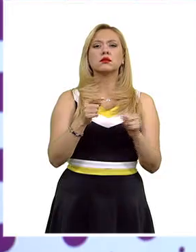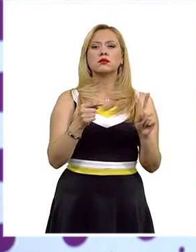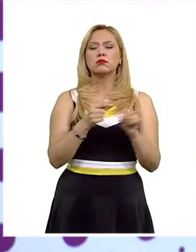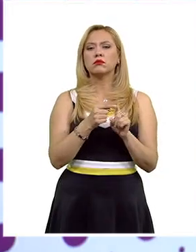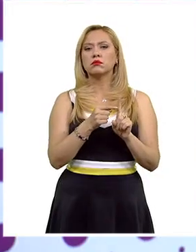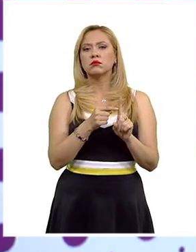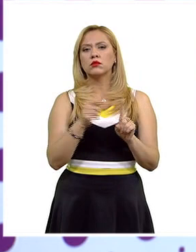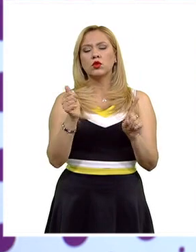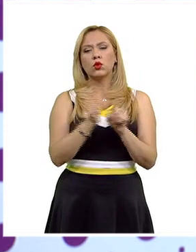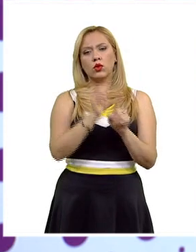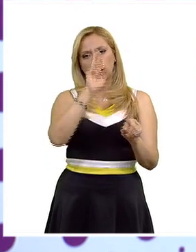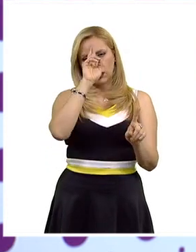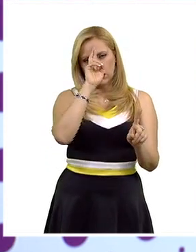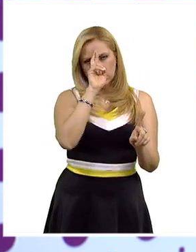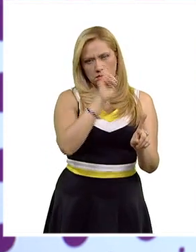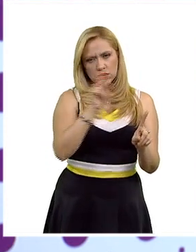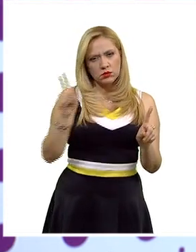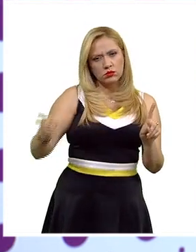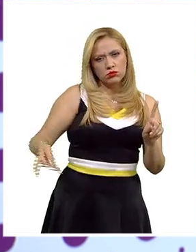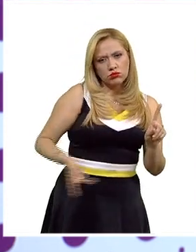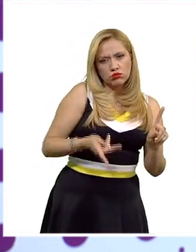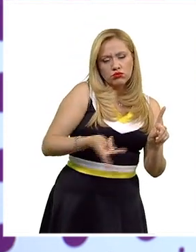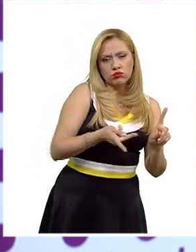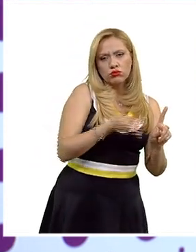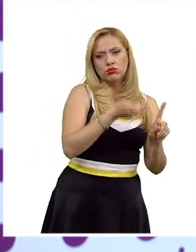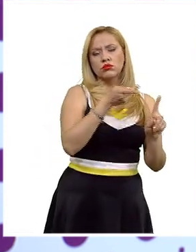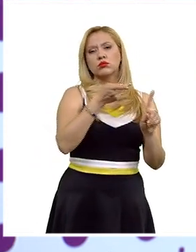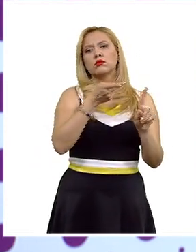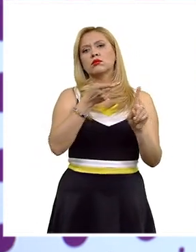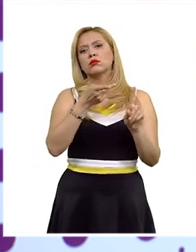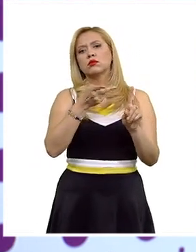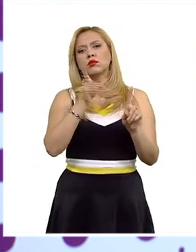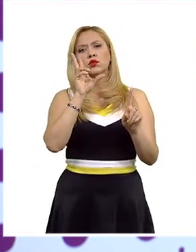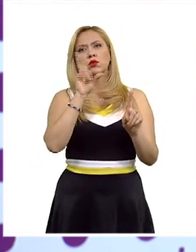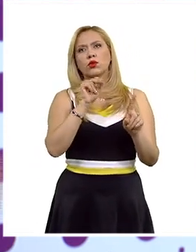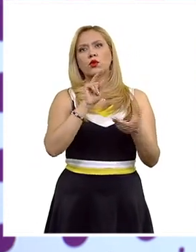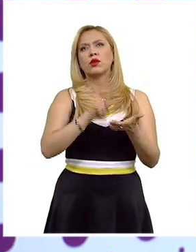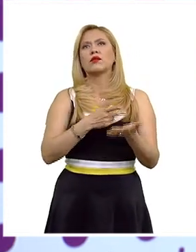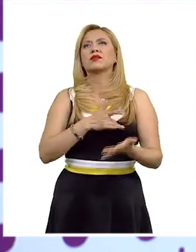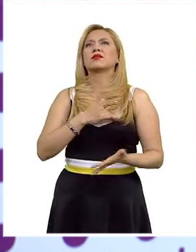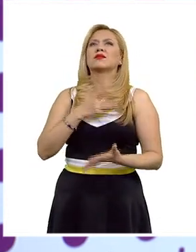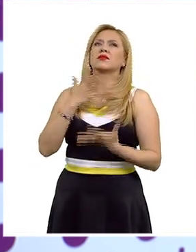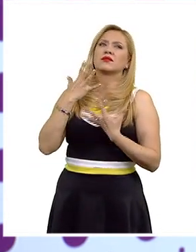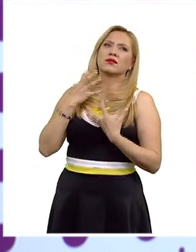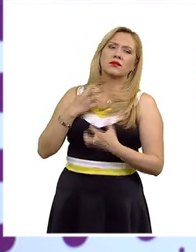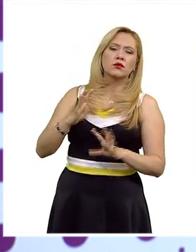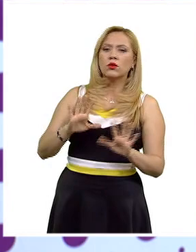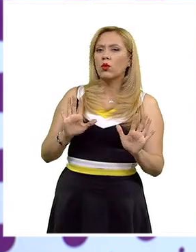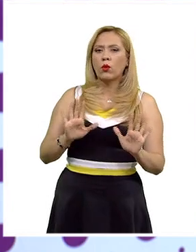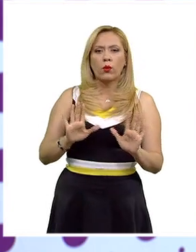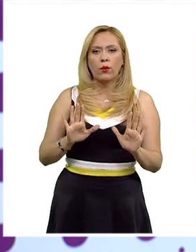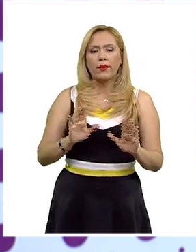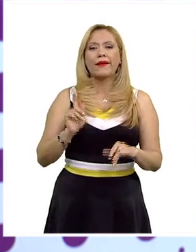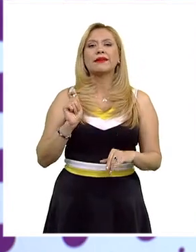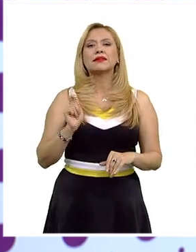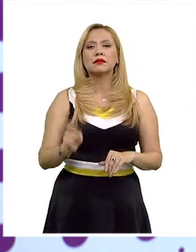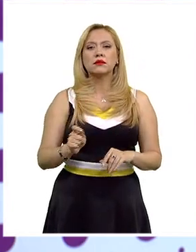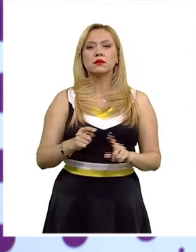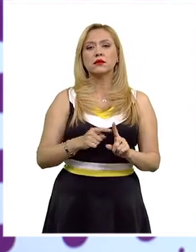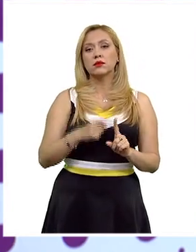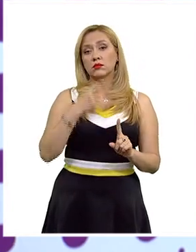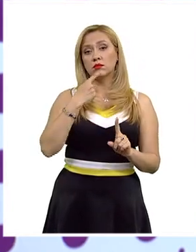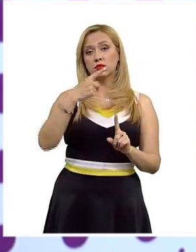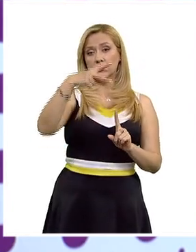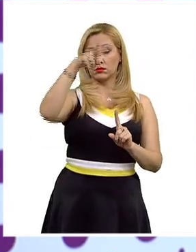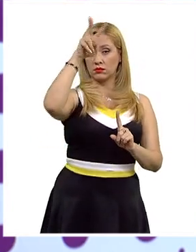indagación respetuosa, una indagación no revictimizante y que además coloque las afirmaciones